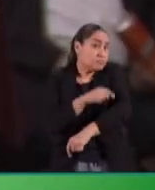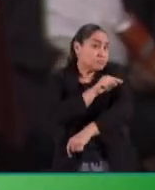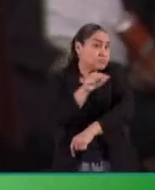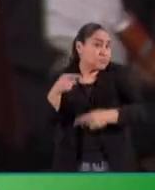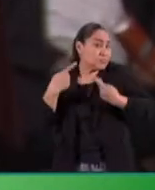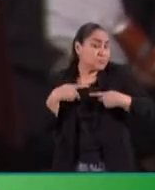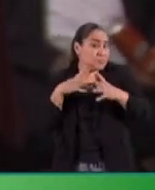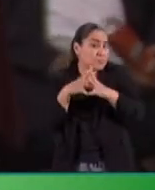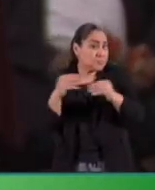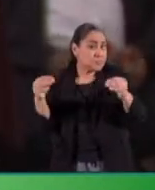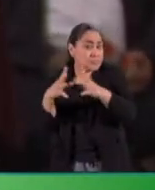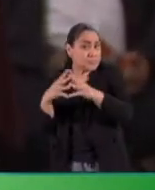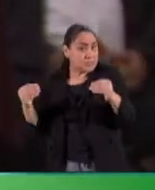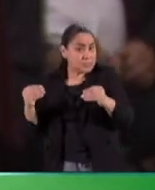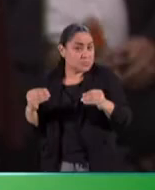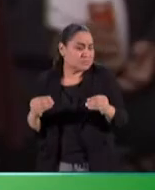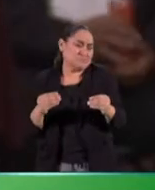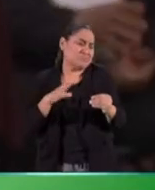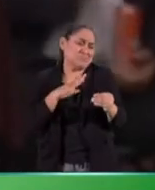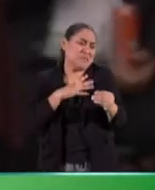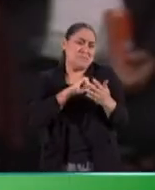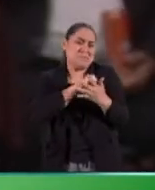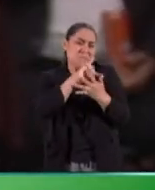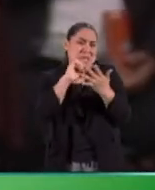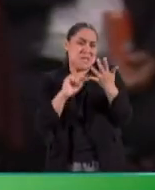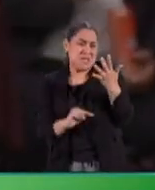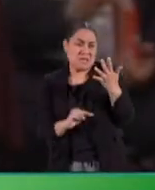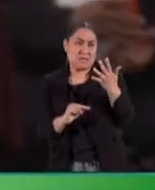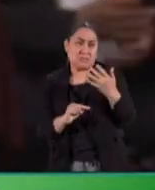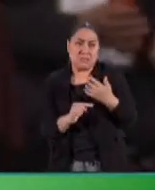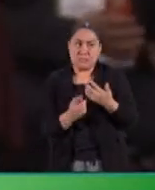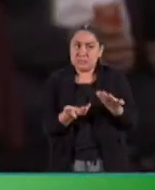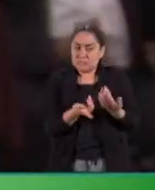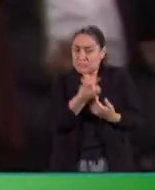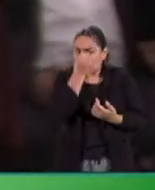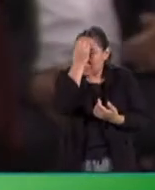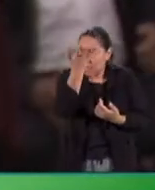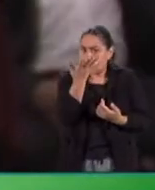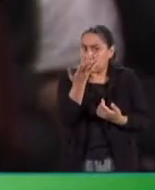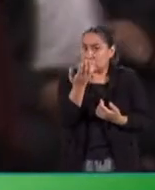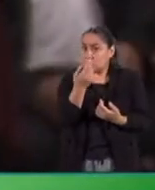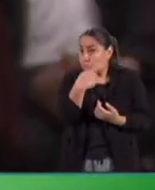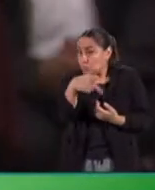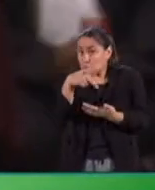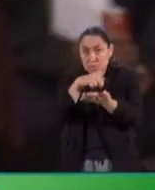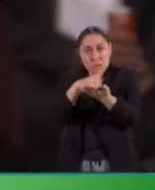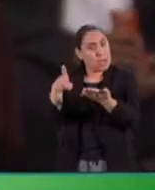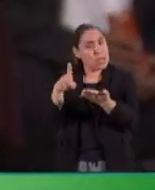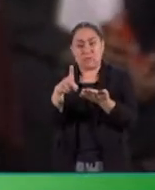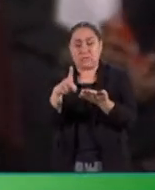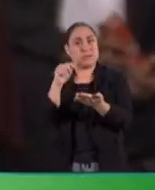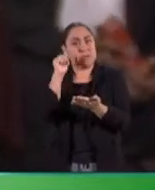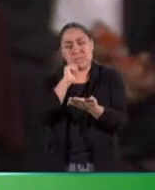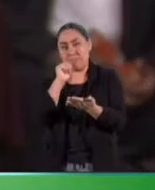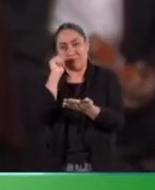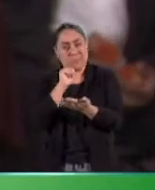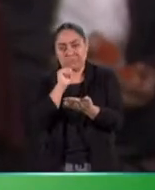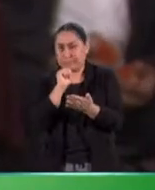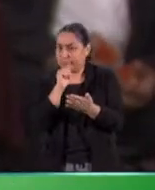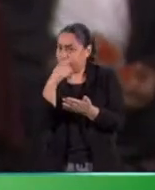personas desaparecidas y demás sectores si se olvida que sus derechos no deben de ser solamente